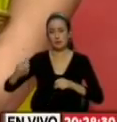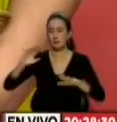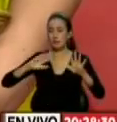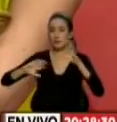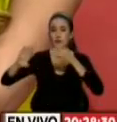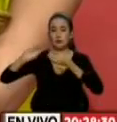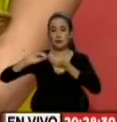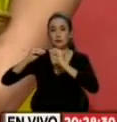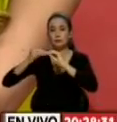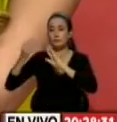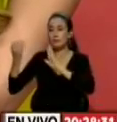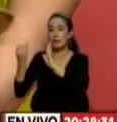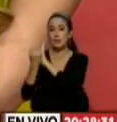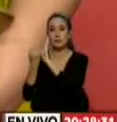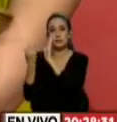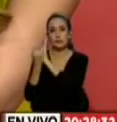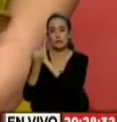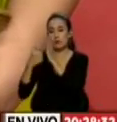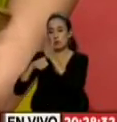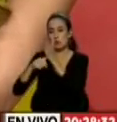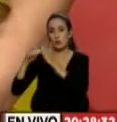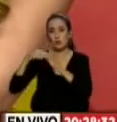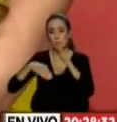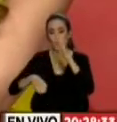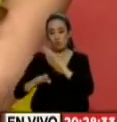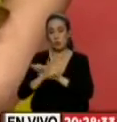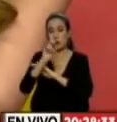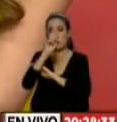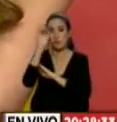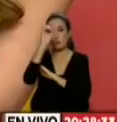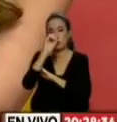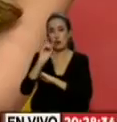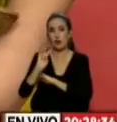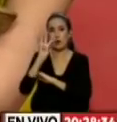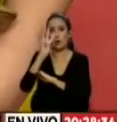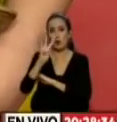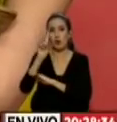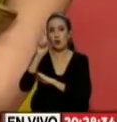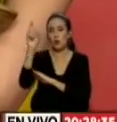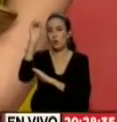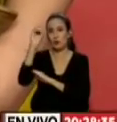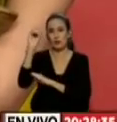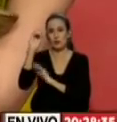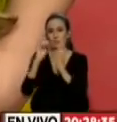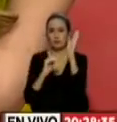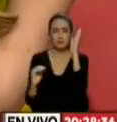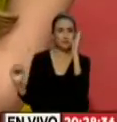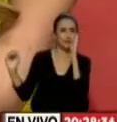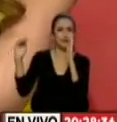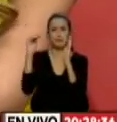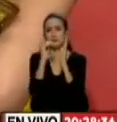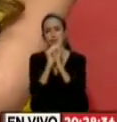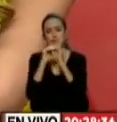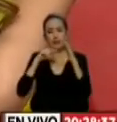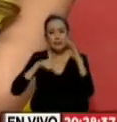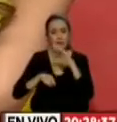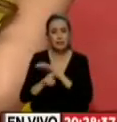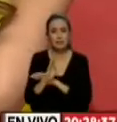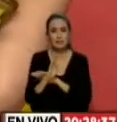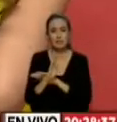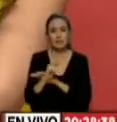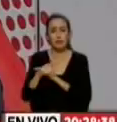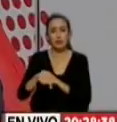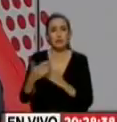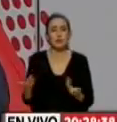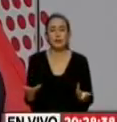venezolanos con cédula de identidad, ha pasado del 1% en el 2016 a 41% en lo que va de este 2018. Y